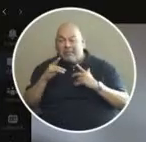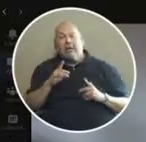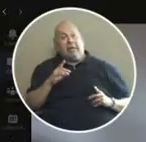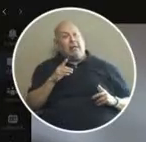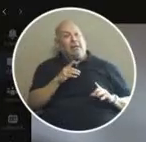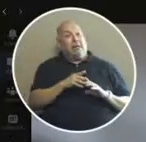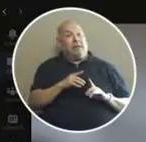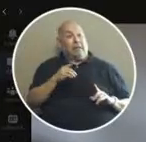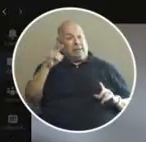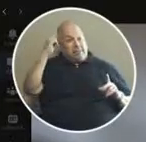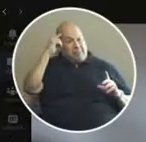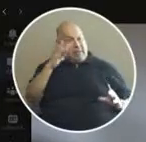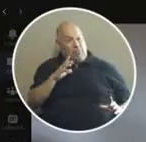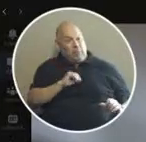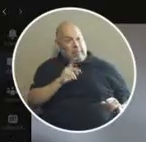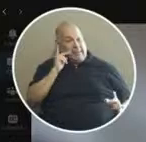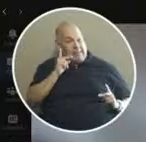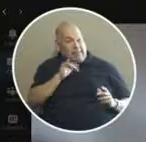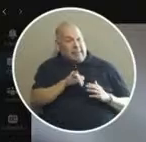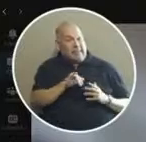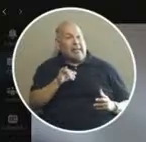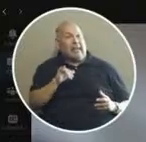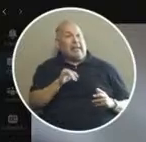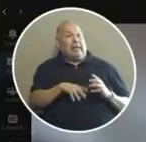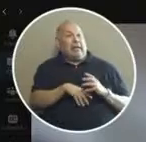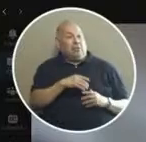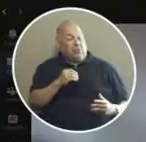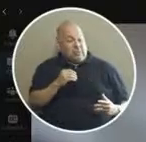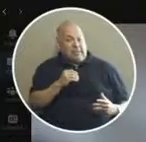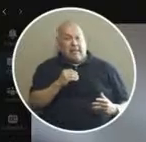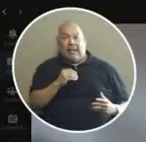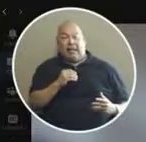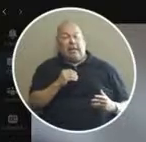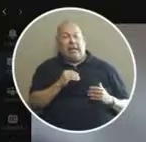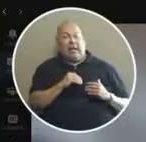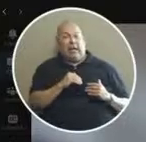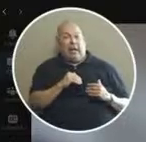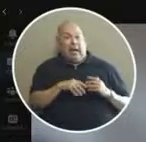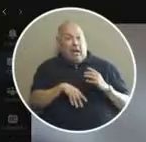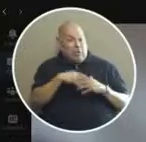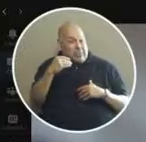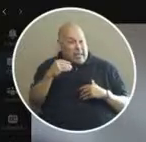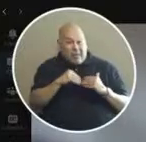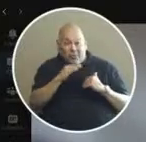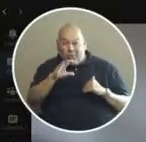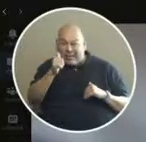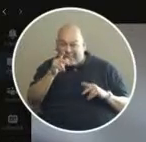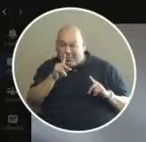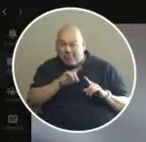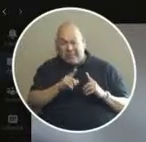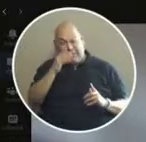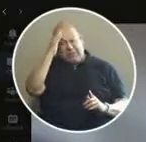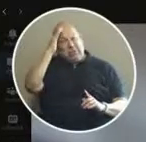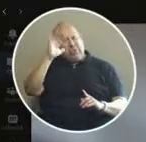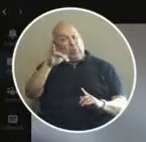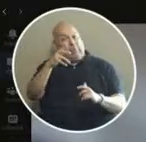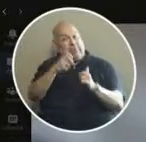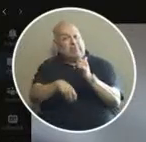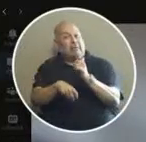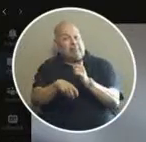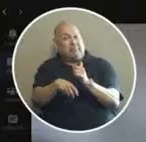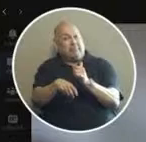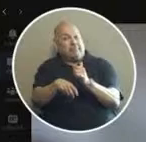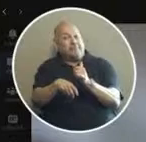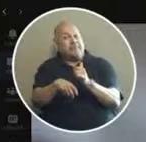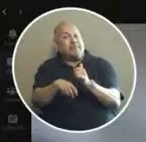lo pudiéramos verlo, que si afuera no más de 10 personas, pero sabemos que va a ser muy